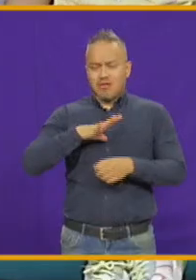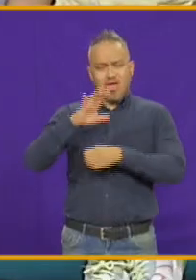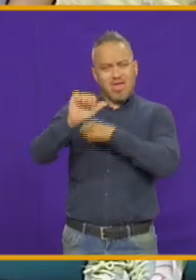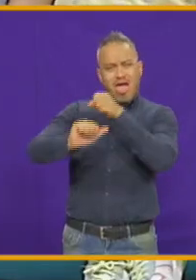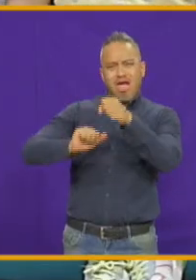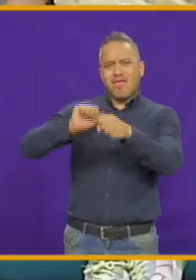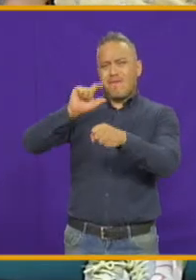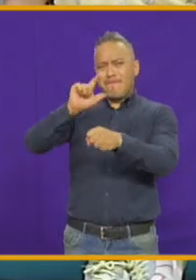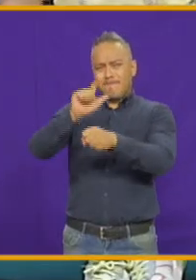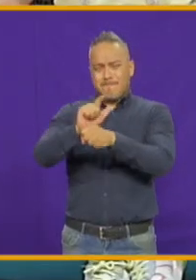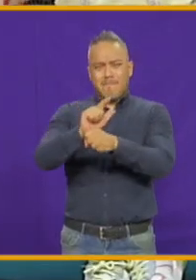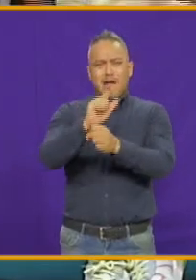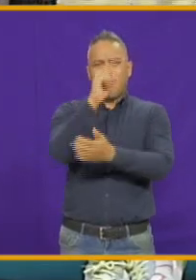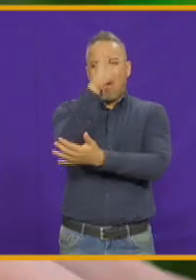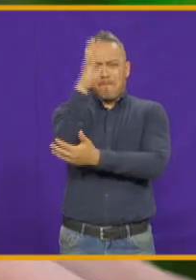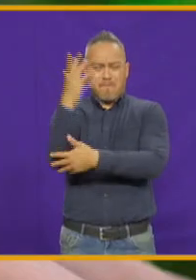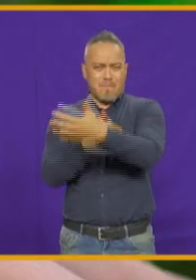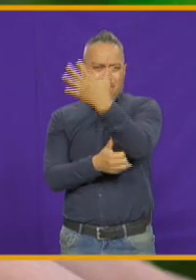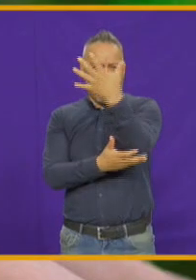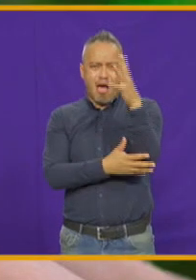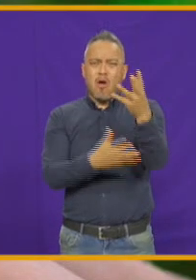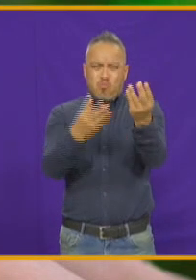biodiversidad mundial